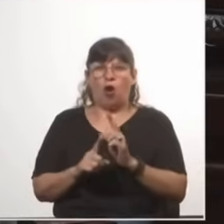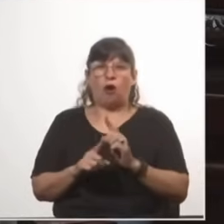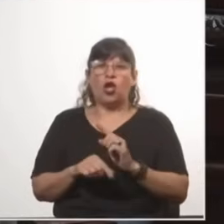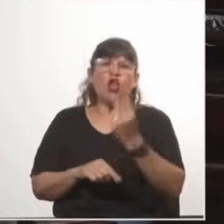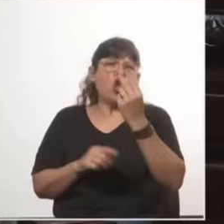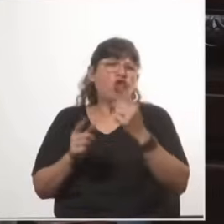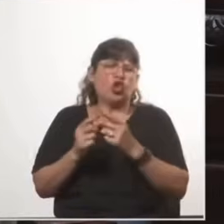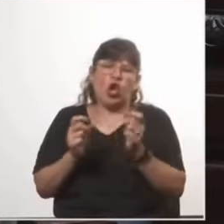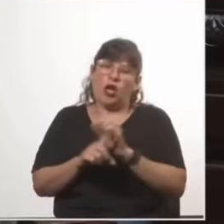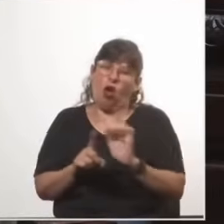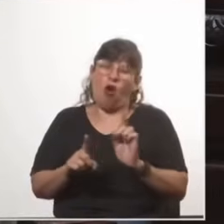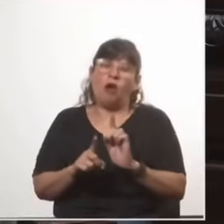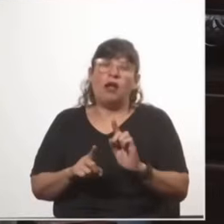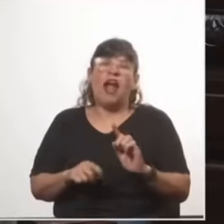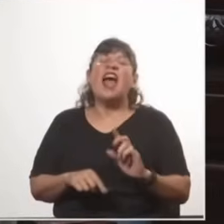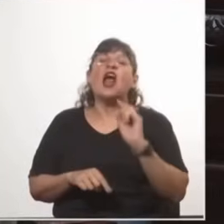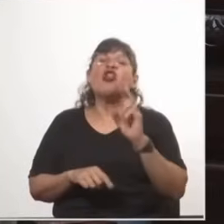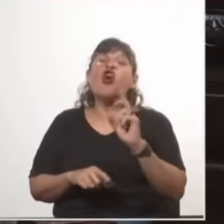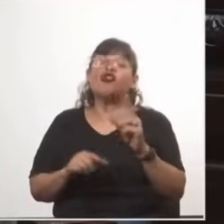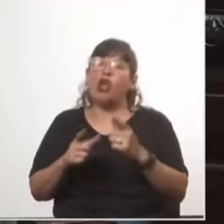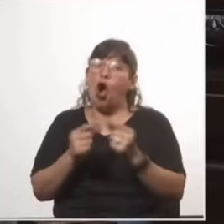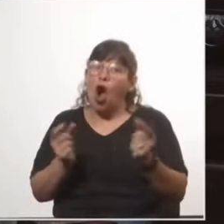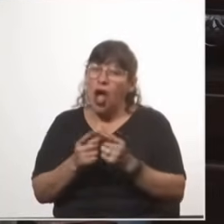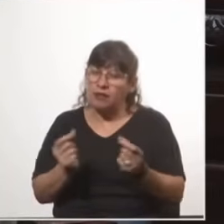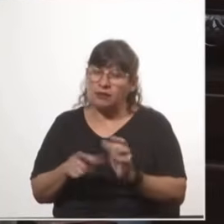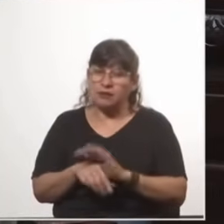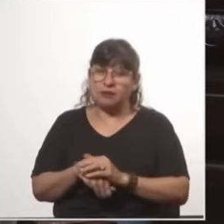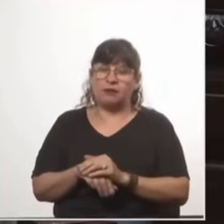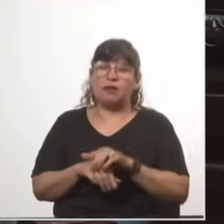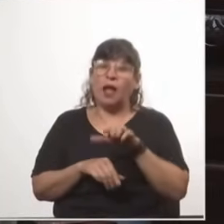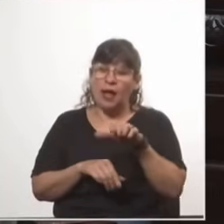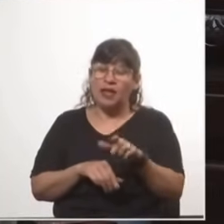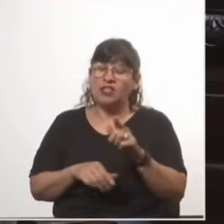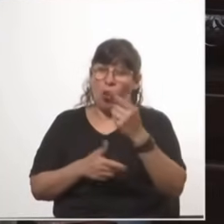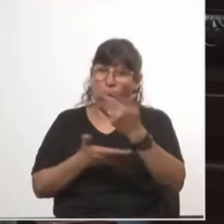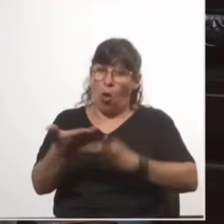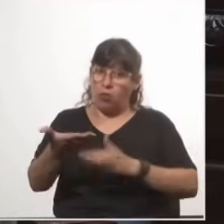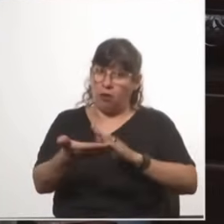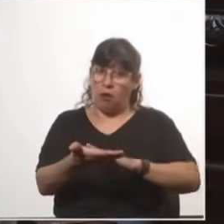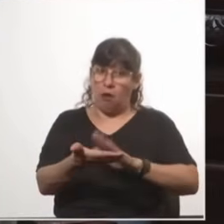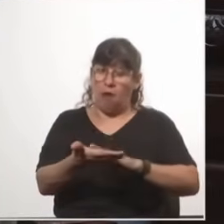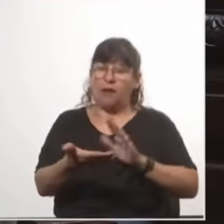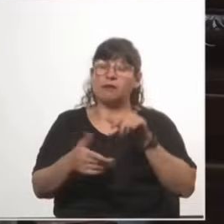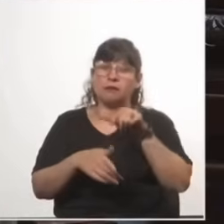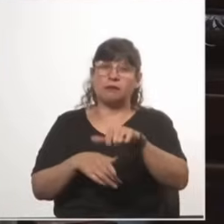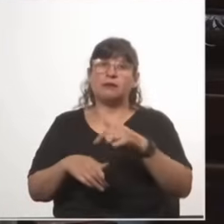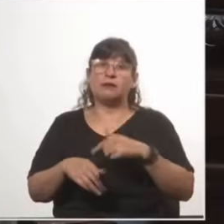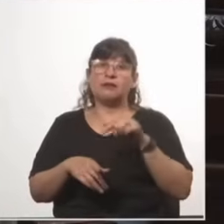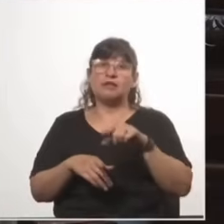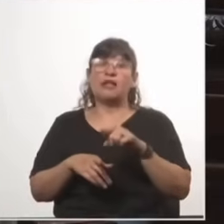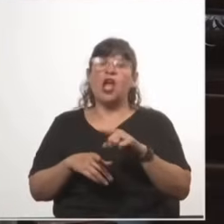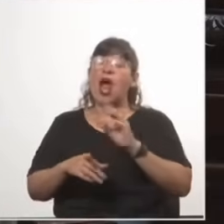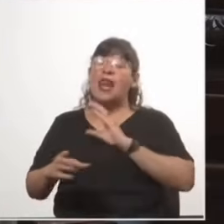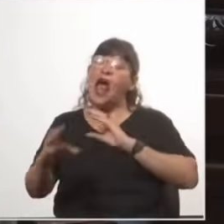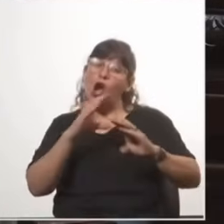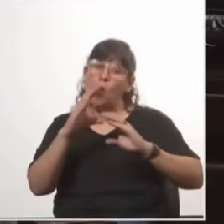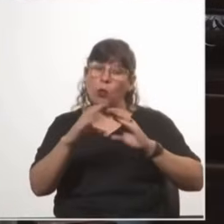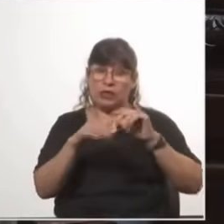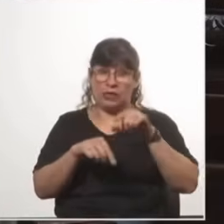dos hojas, eran 12 hojas que significaban nada más ni nada menos que la